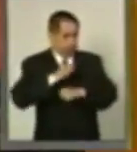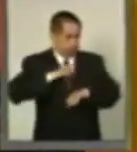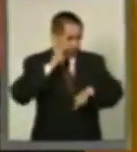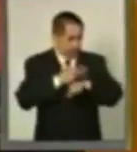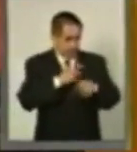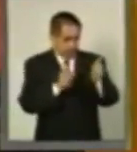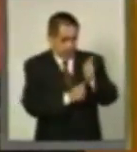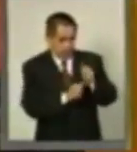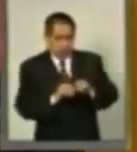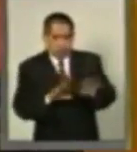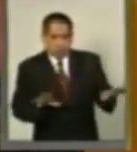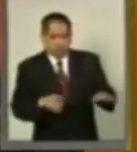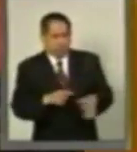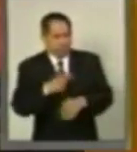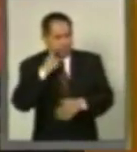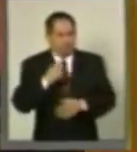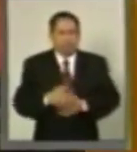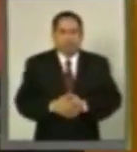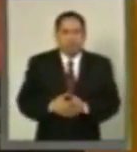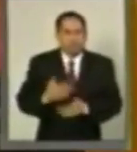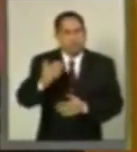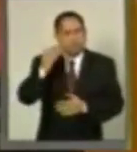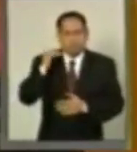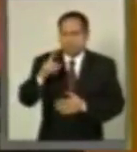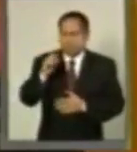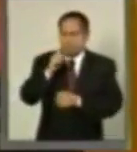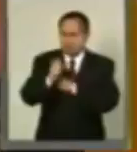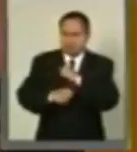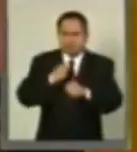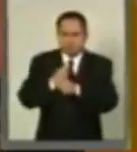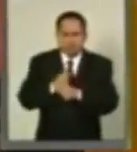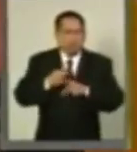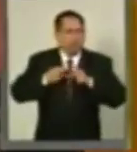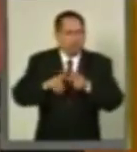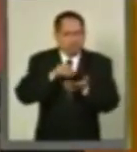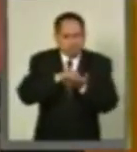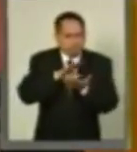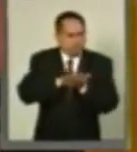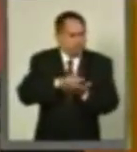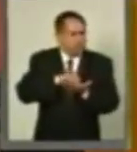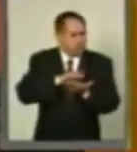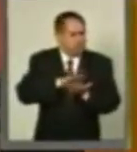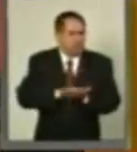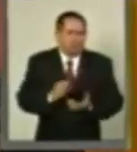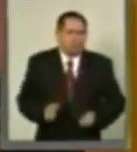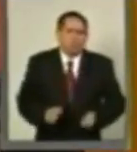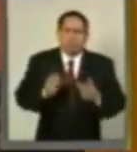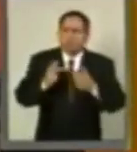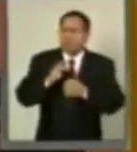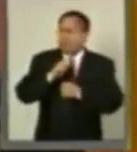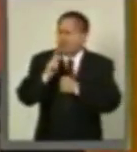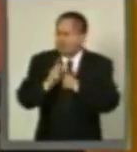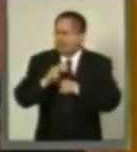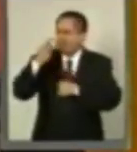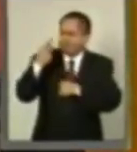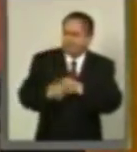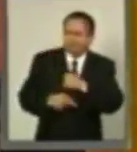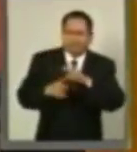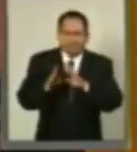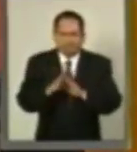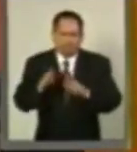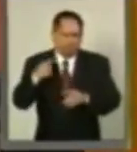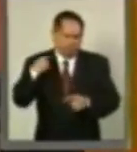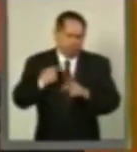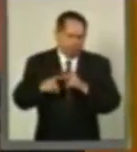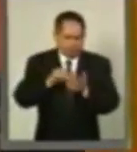encabeza. Hace dos décadas inició el registro de la incidencia delictiva en el país. Como todos